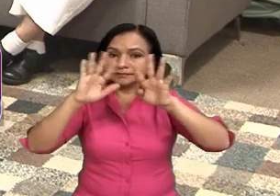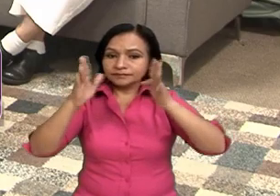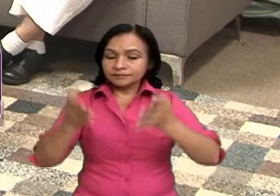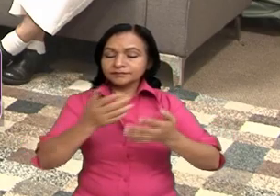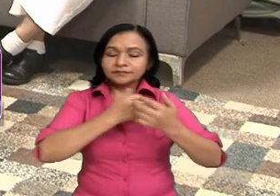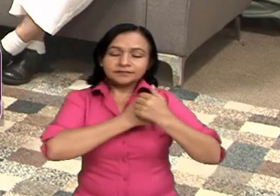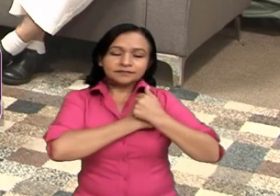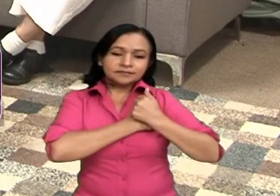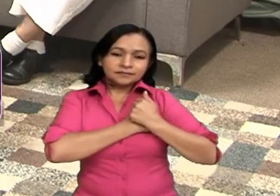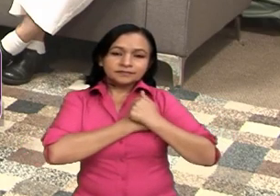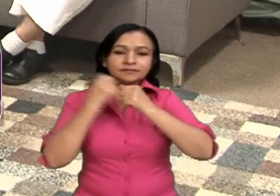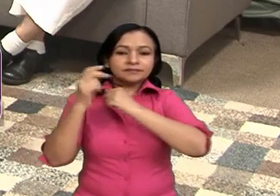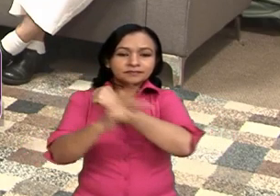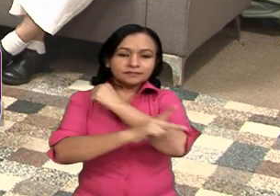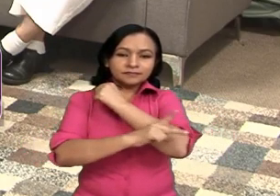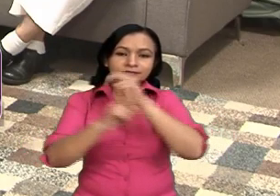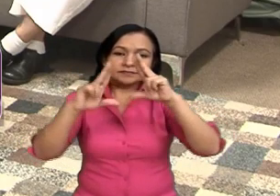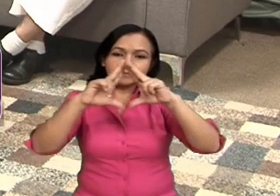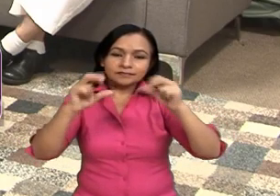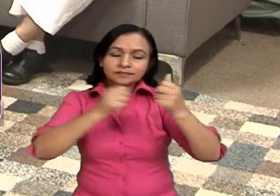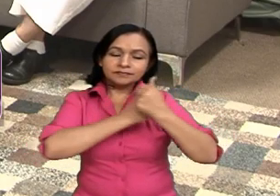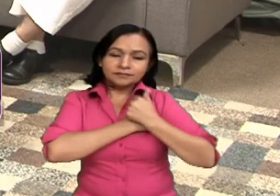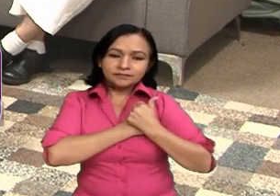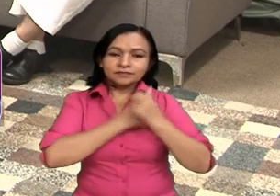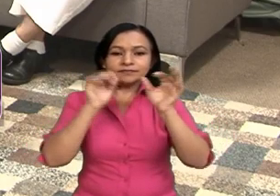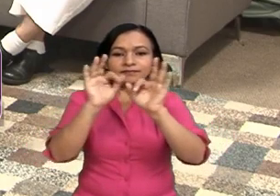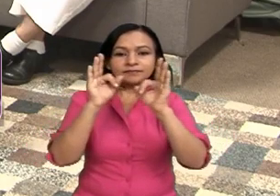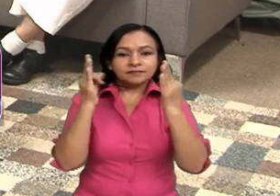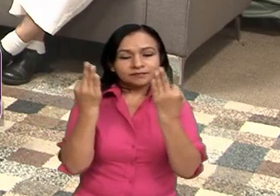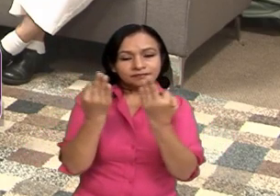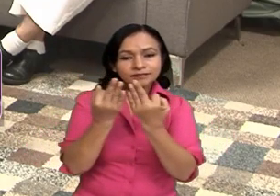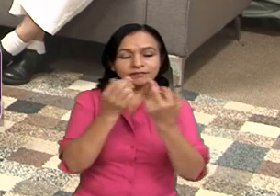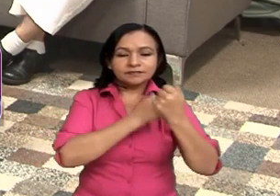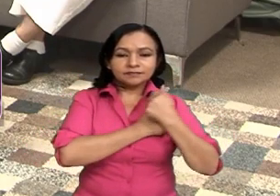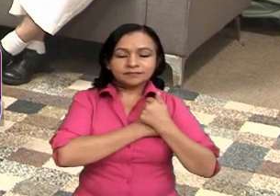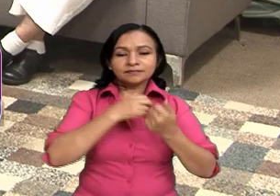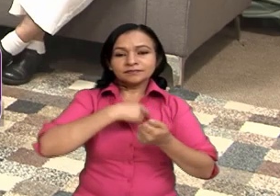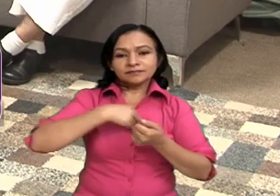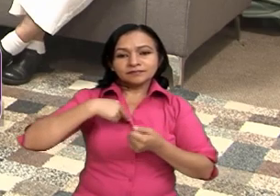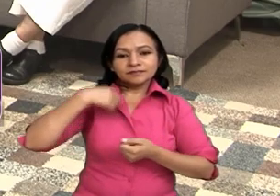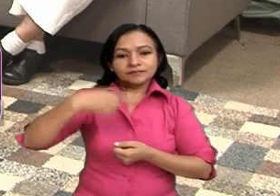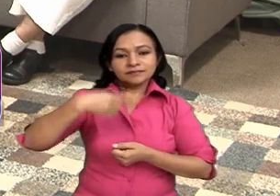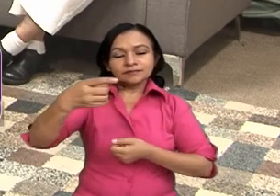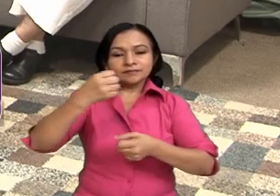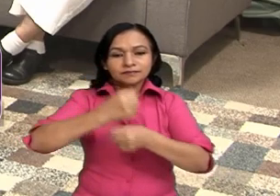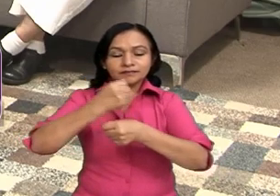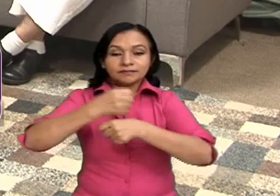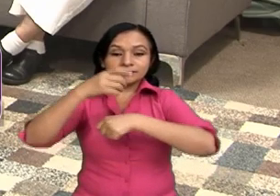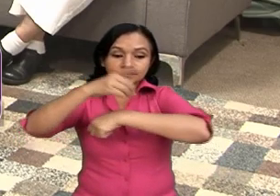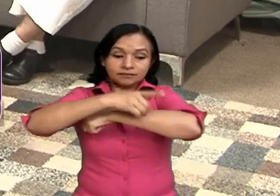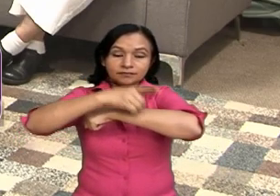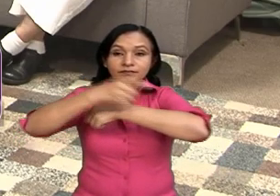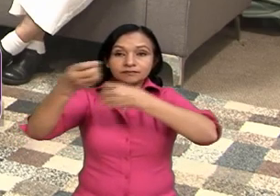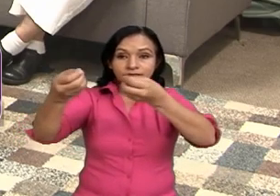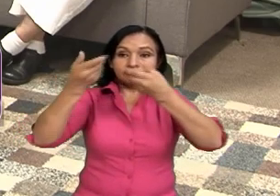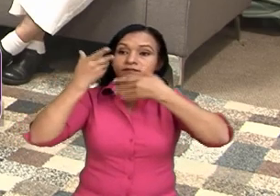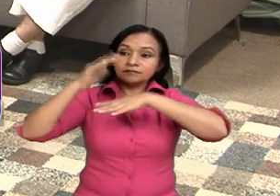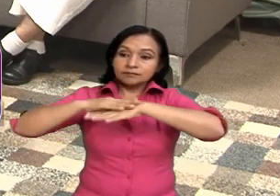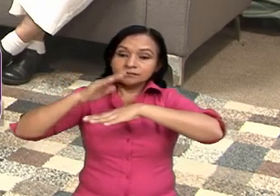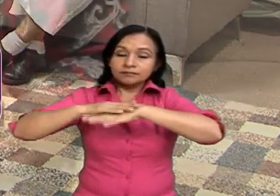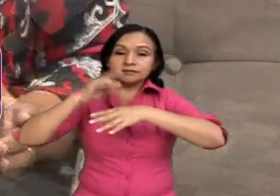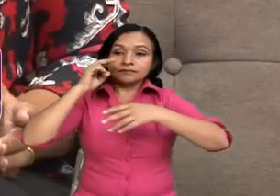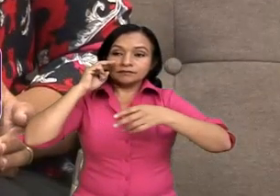amor a la patria, ese amor a la familia, ese amor al hacer bien cada día, lo que nos instruye nuestro comandante Daniel. Y revisamos